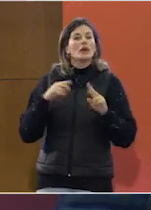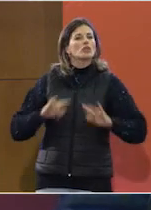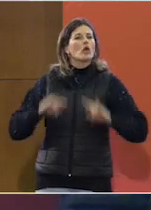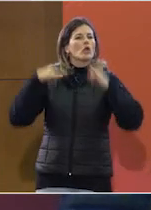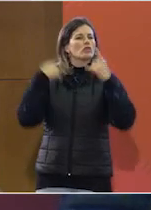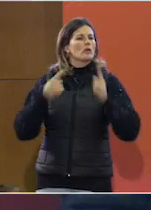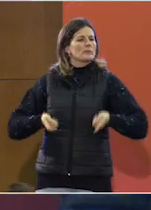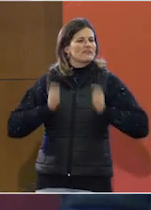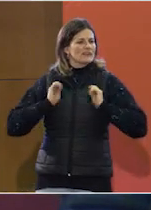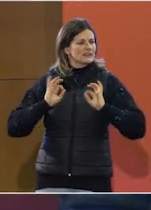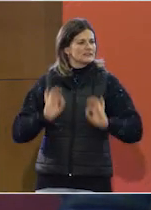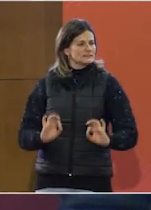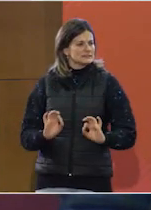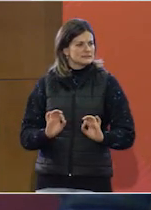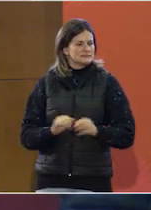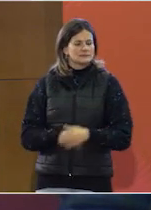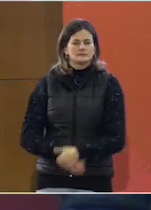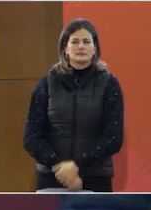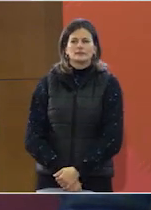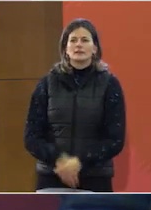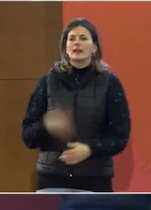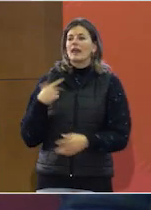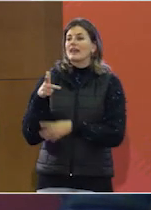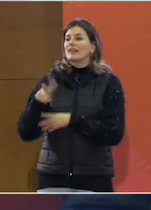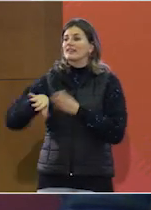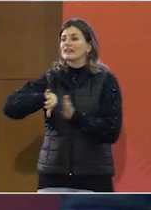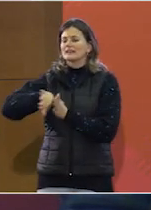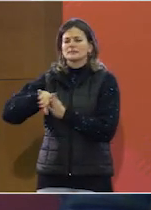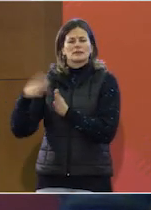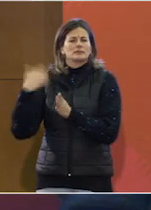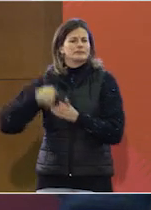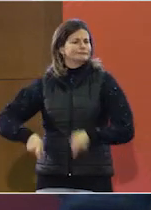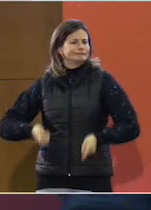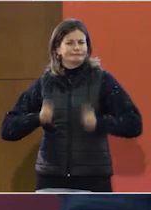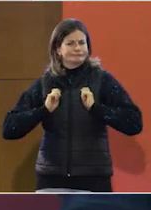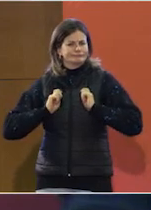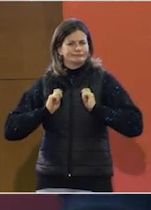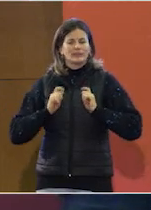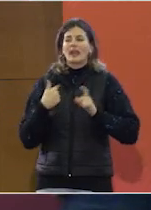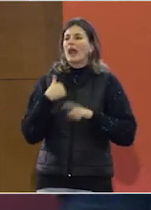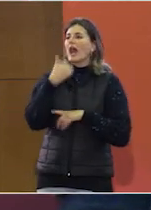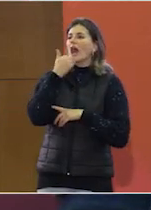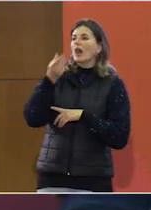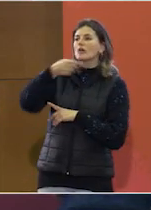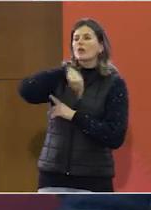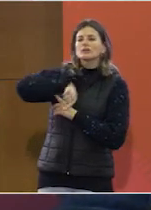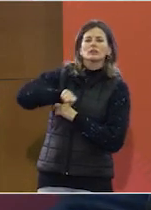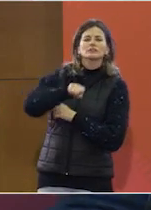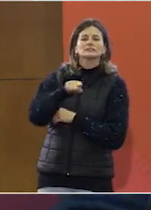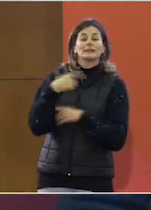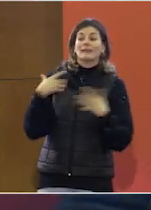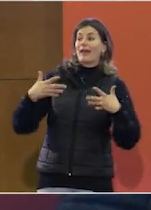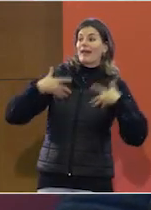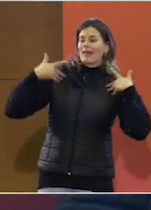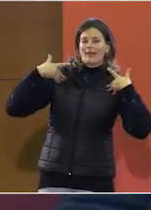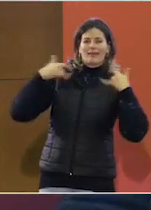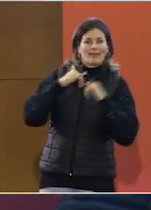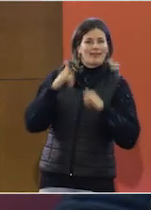doble fracaso. La derecha española ha fracasado. Y no es algo de lo que tengamos que